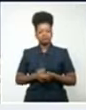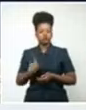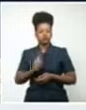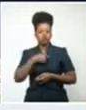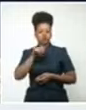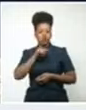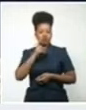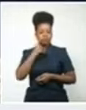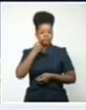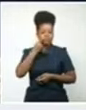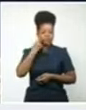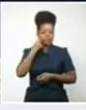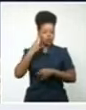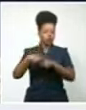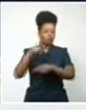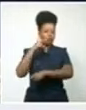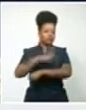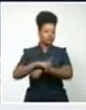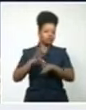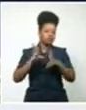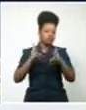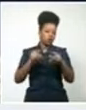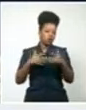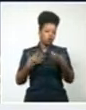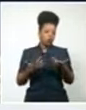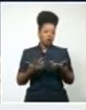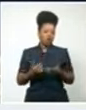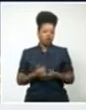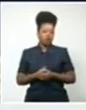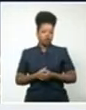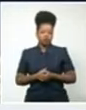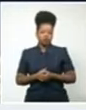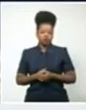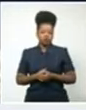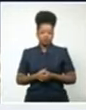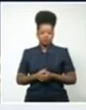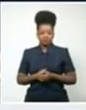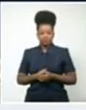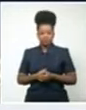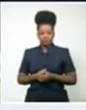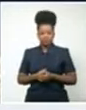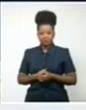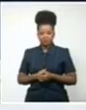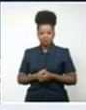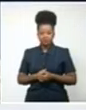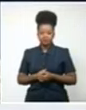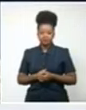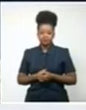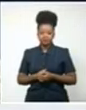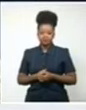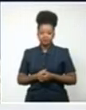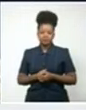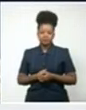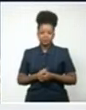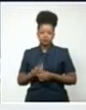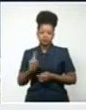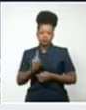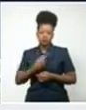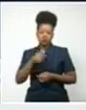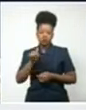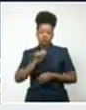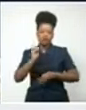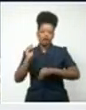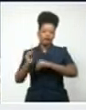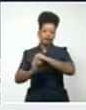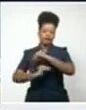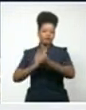observaciones que se vienen haciendo, pues indiscutiblemente va a ser algunas modificaciones en el uso